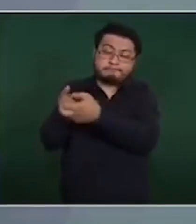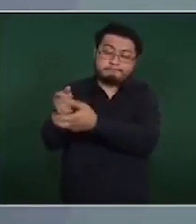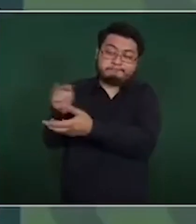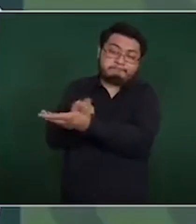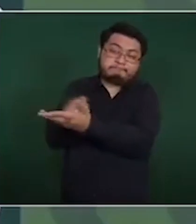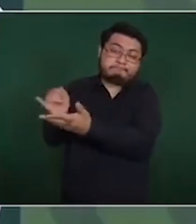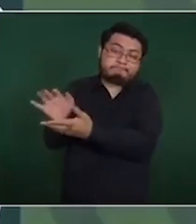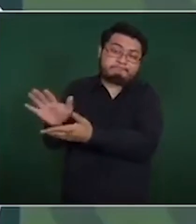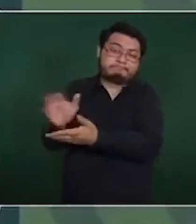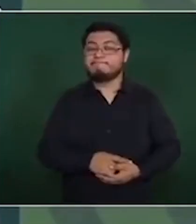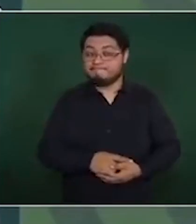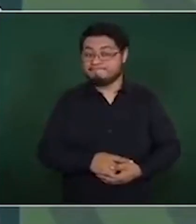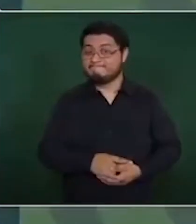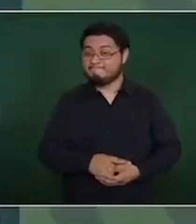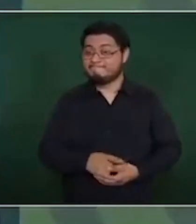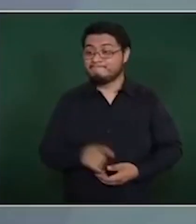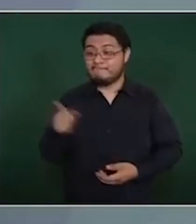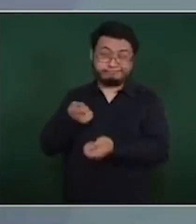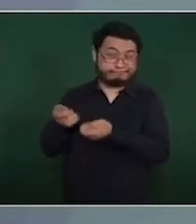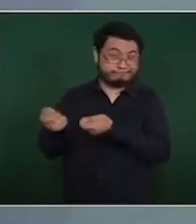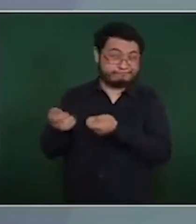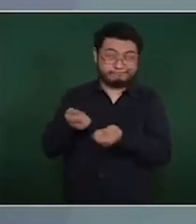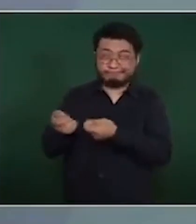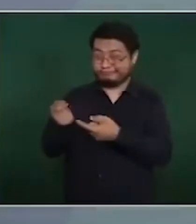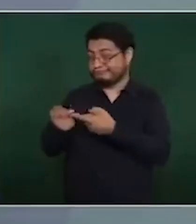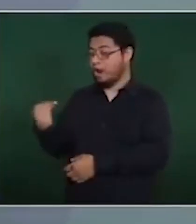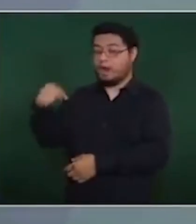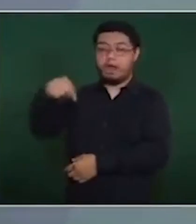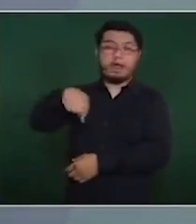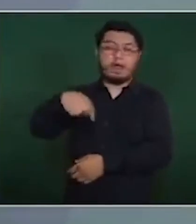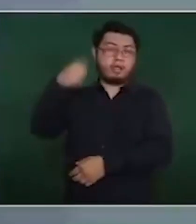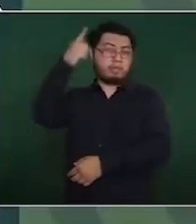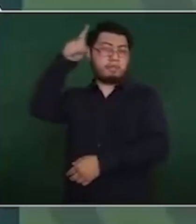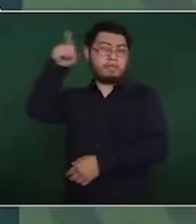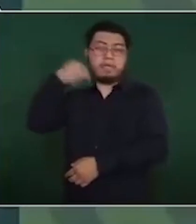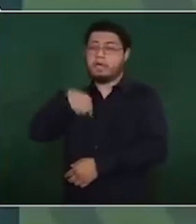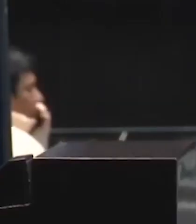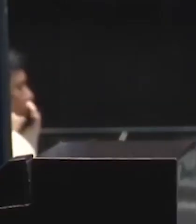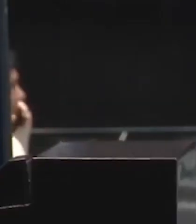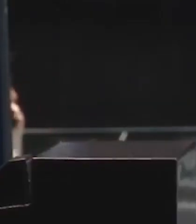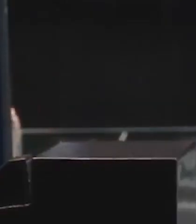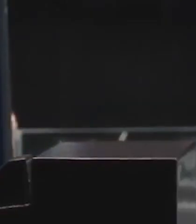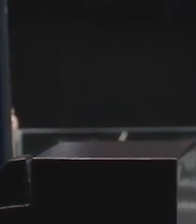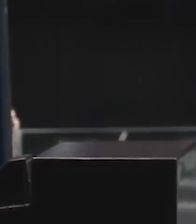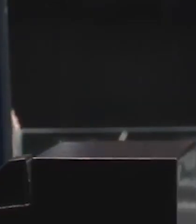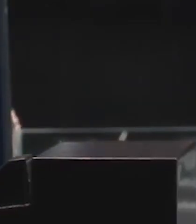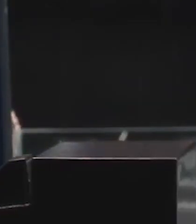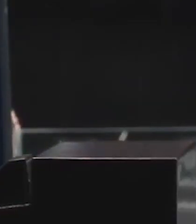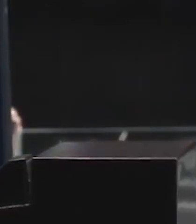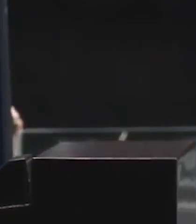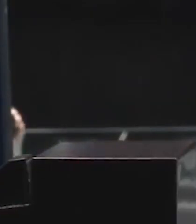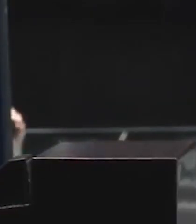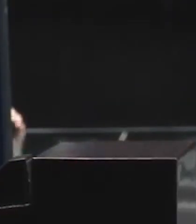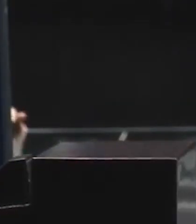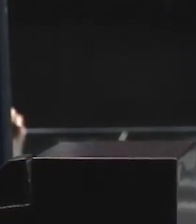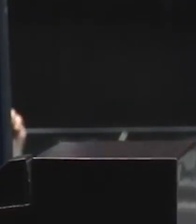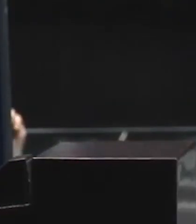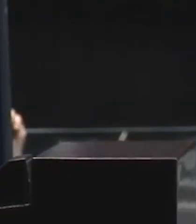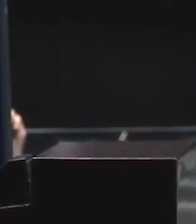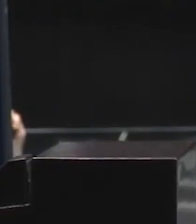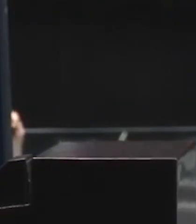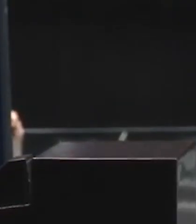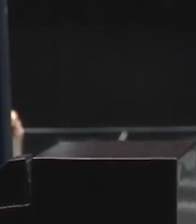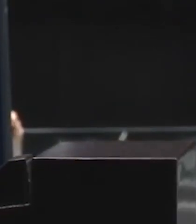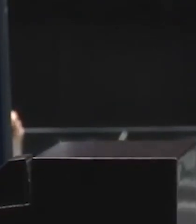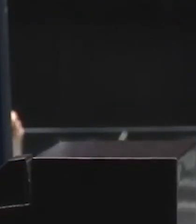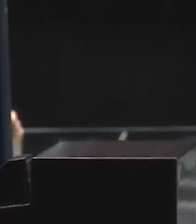nada más que son muy hipócritas, racistas, clasistas, aspiracionistas. ¡Ay, el INE no se toca! ¡El INE no